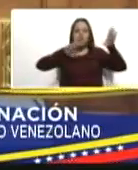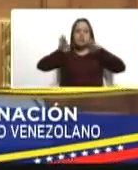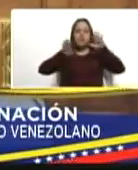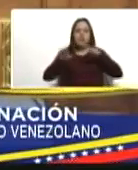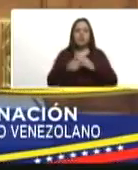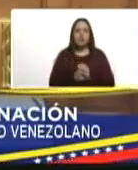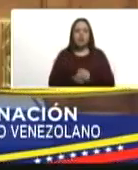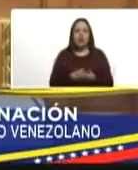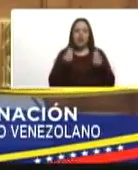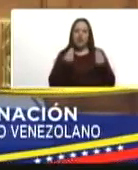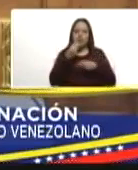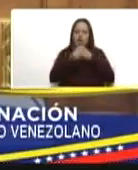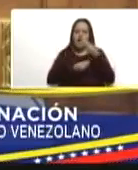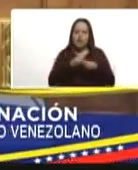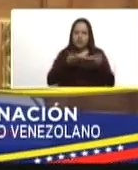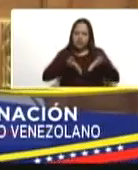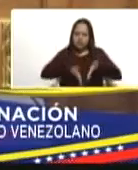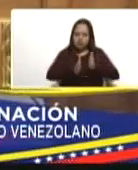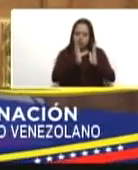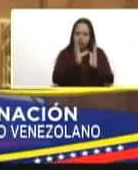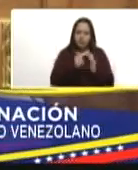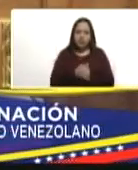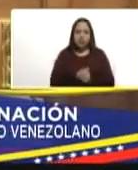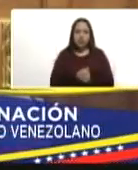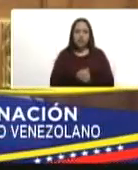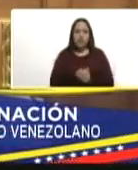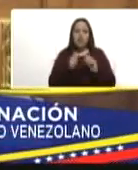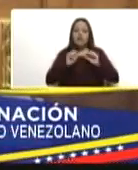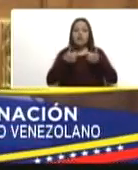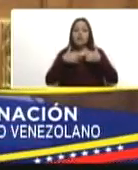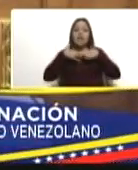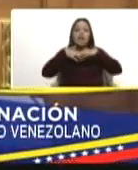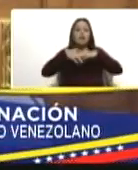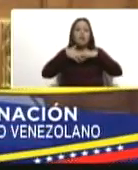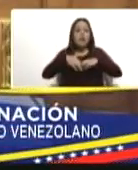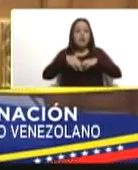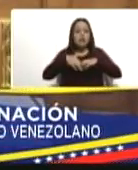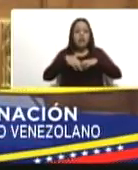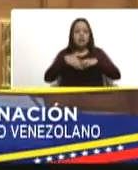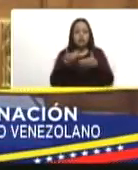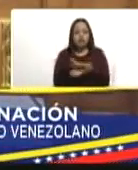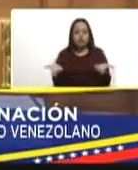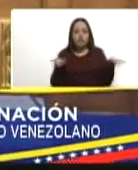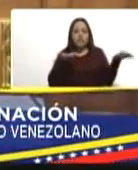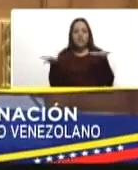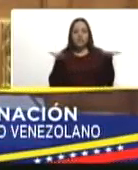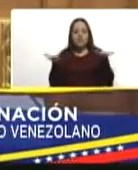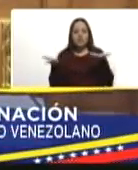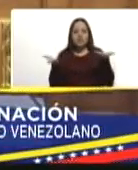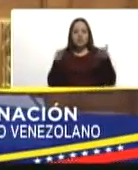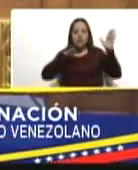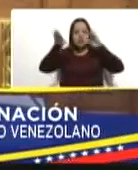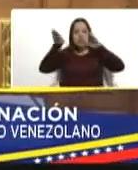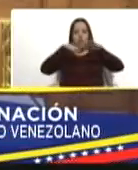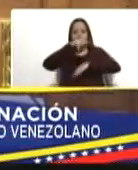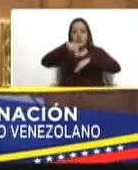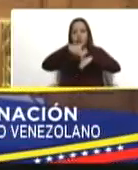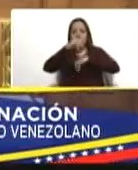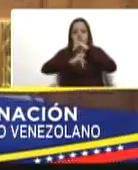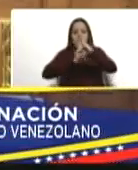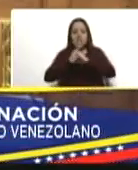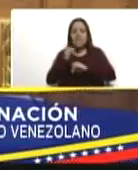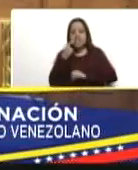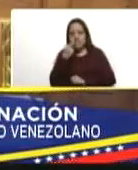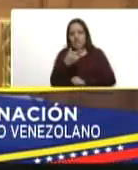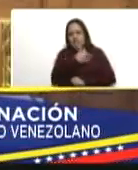Cómo se establece la ruta y luego entonces vienen las empresas proveedoras de turismo nacionales internacionales te dice quiero ir a